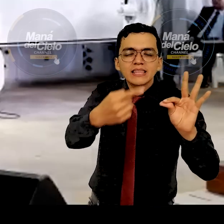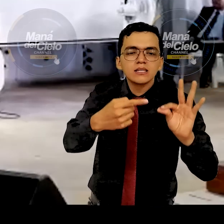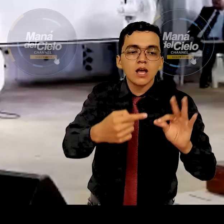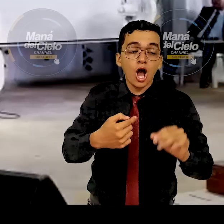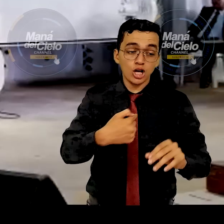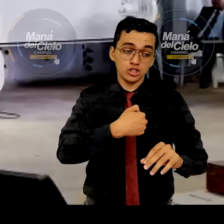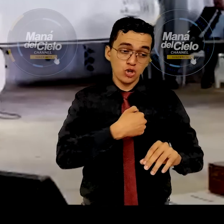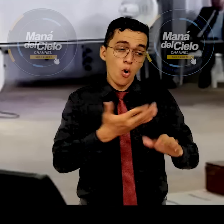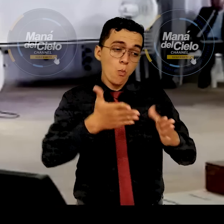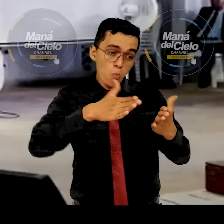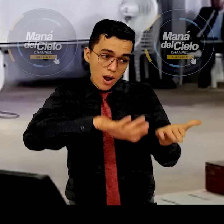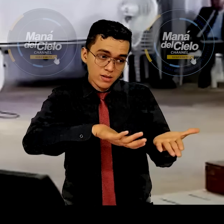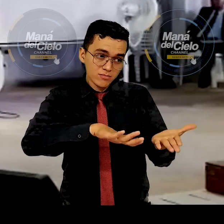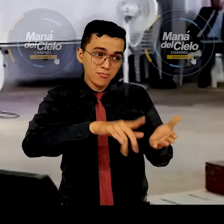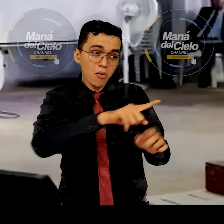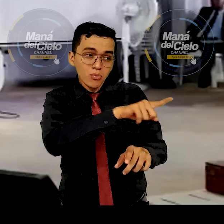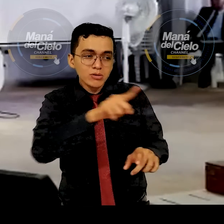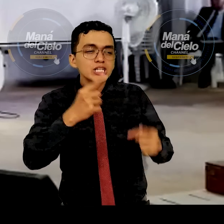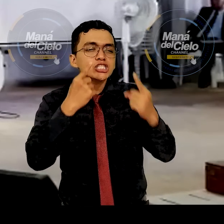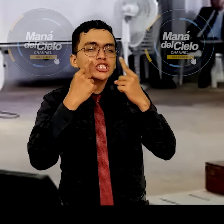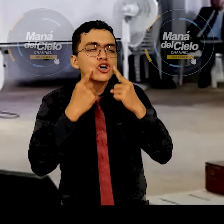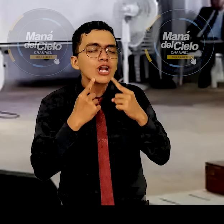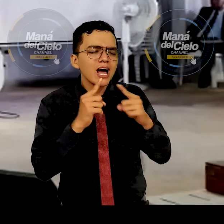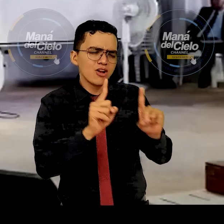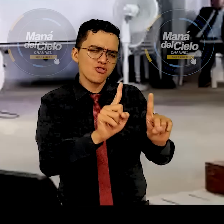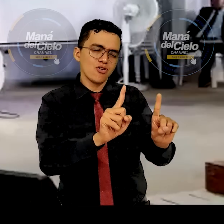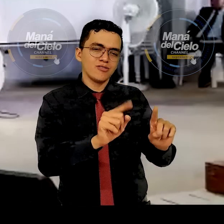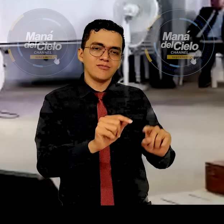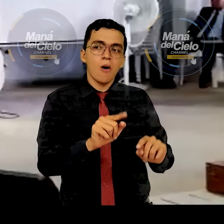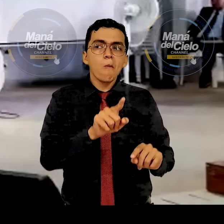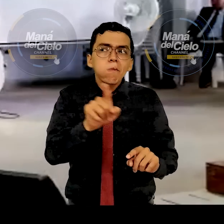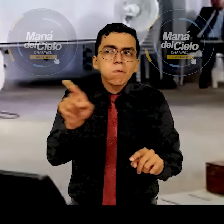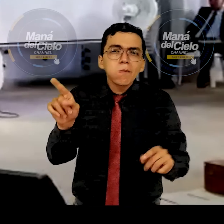Pero lloran, igual, ¿cierto?